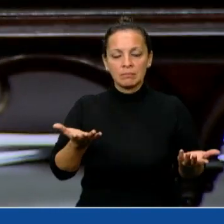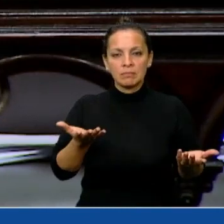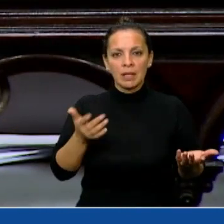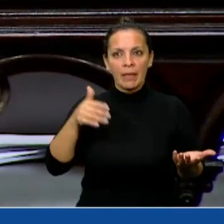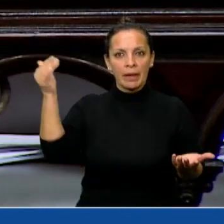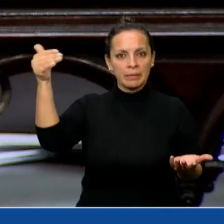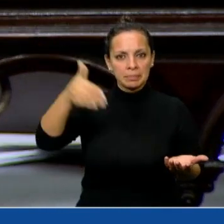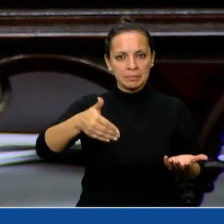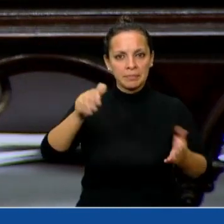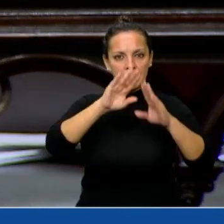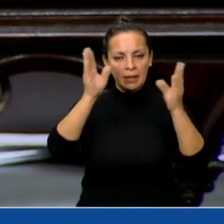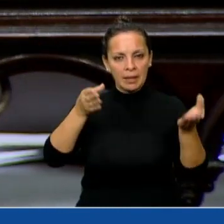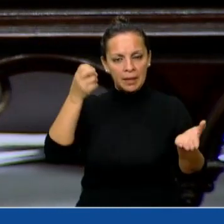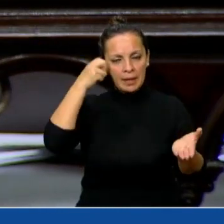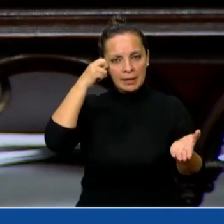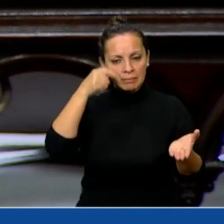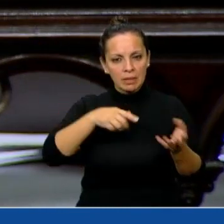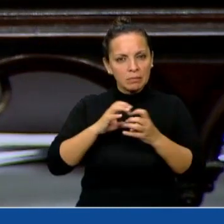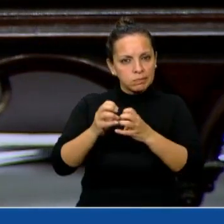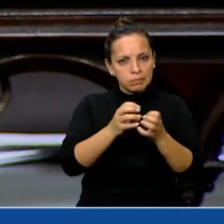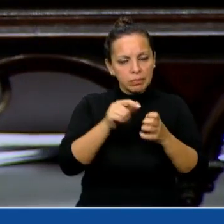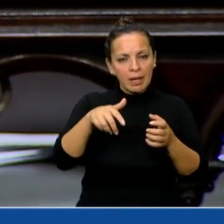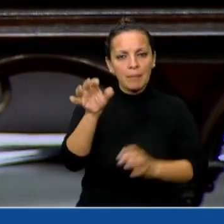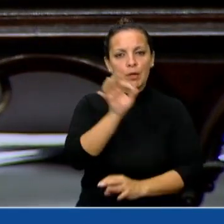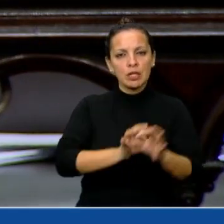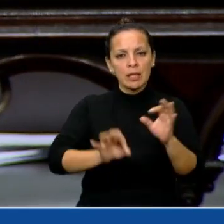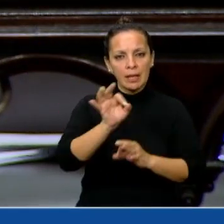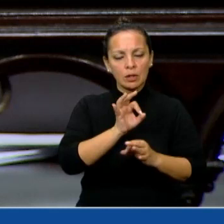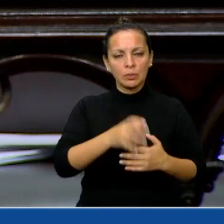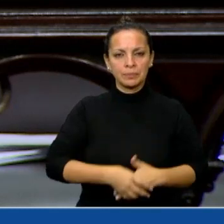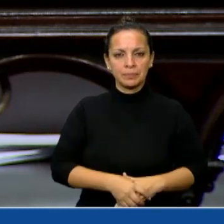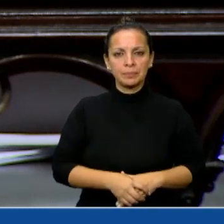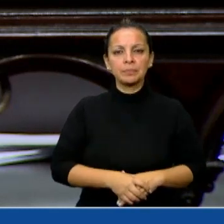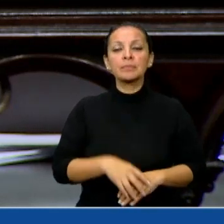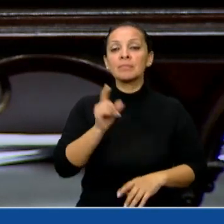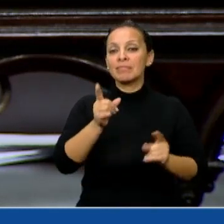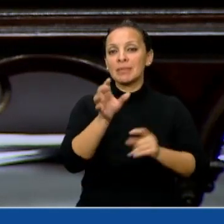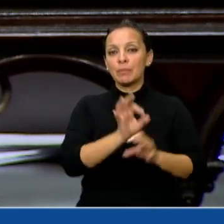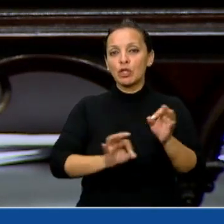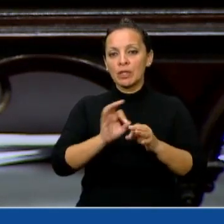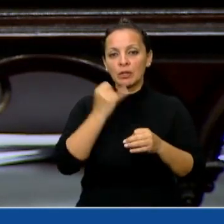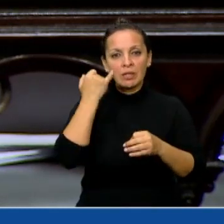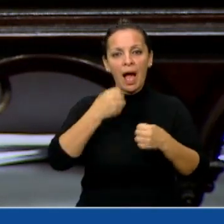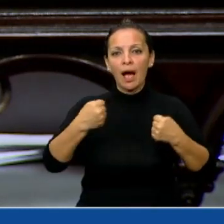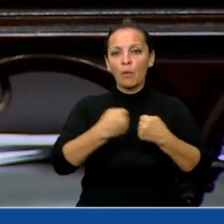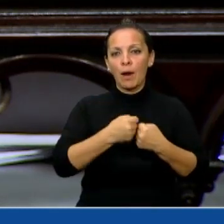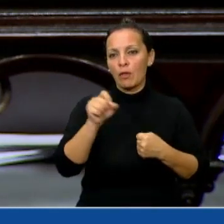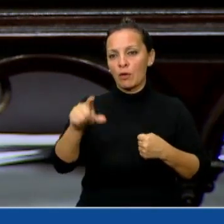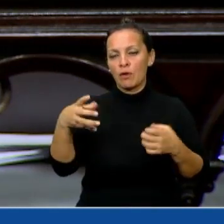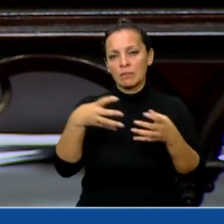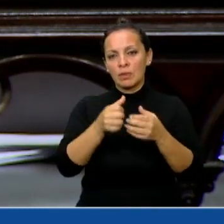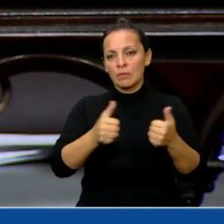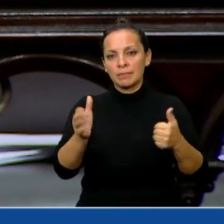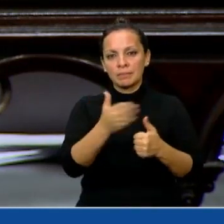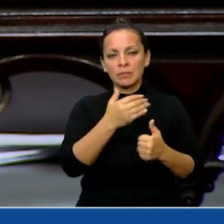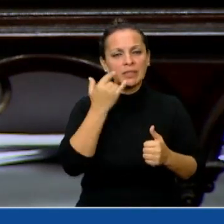al recinto este proyecto que hemos consensuado con el oficialismo. Como bien se explicó, esta